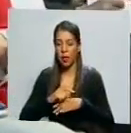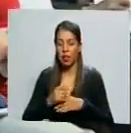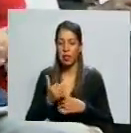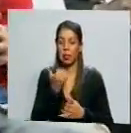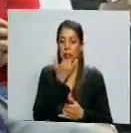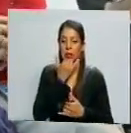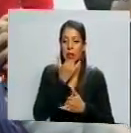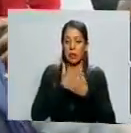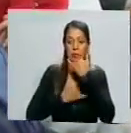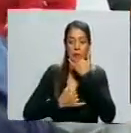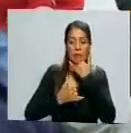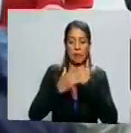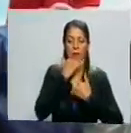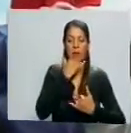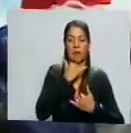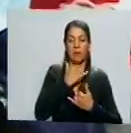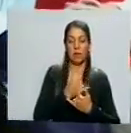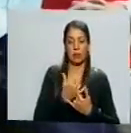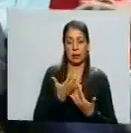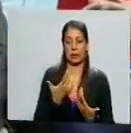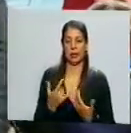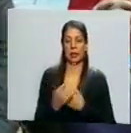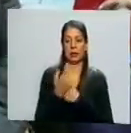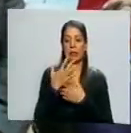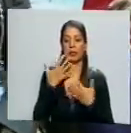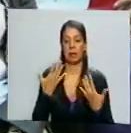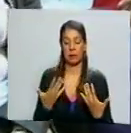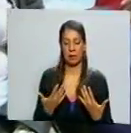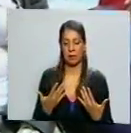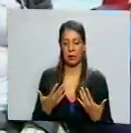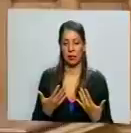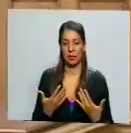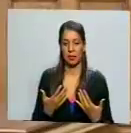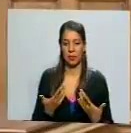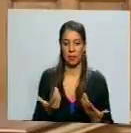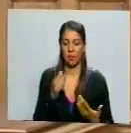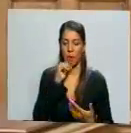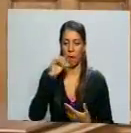malo de la película, ¿no? Hablando un poco coloquialmente ante